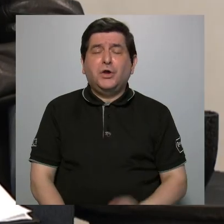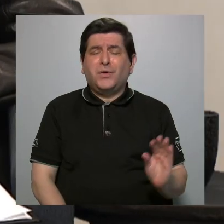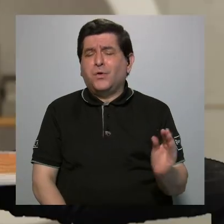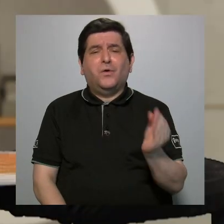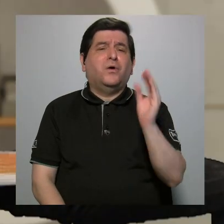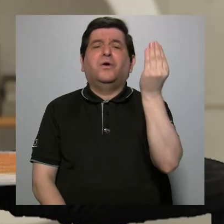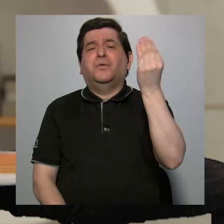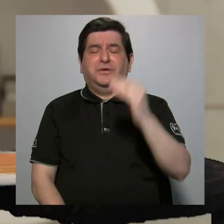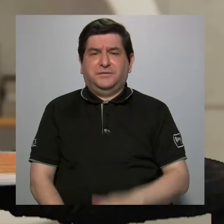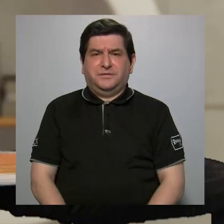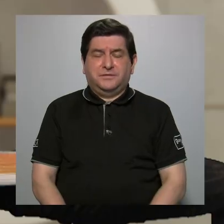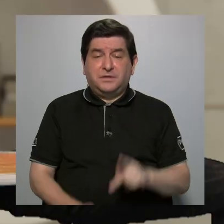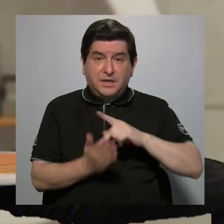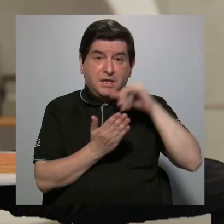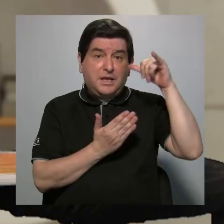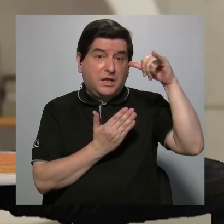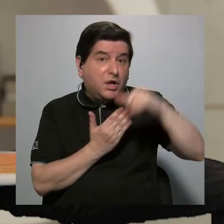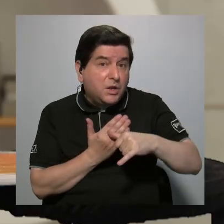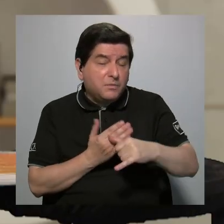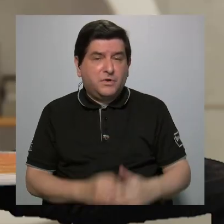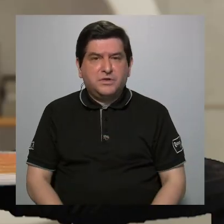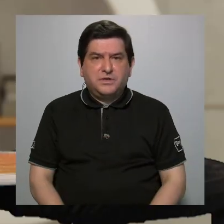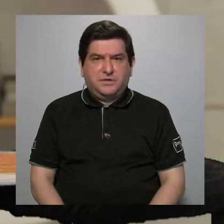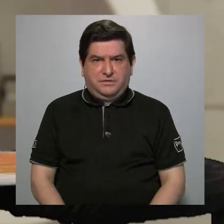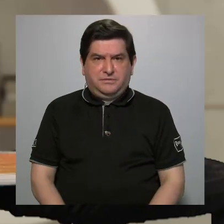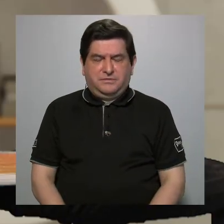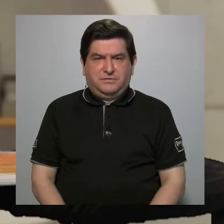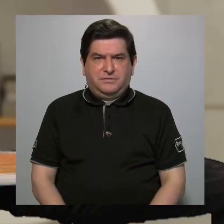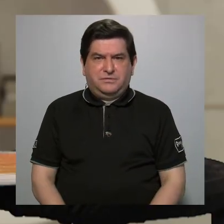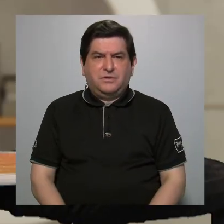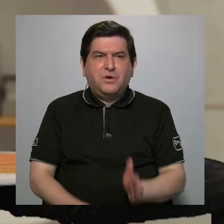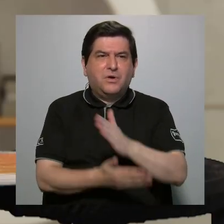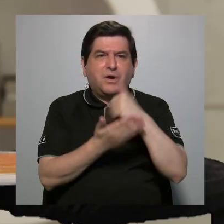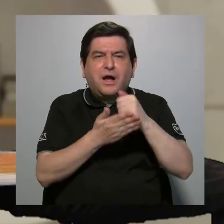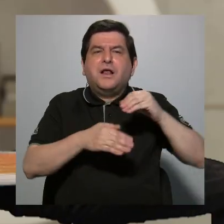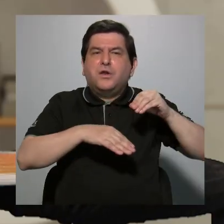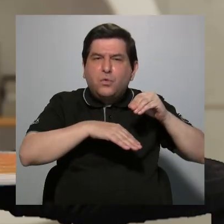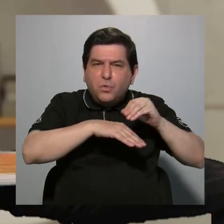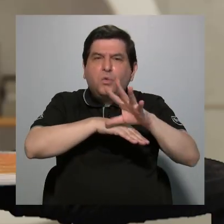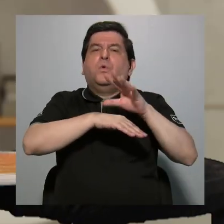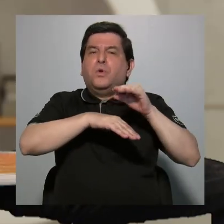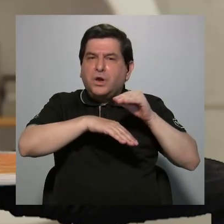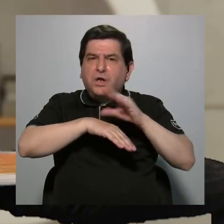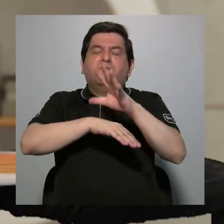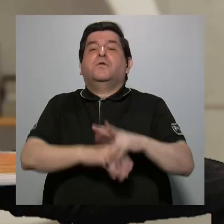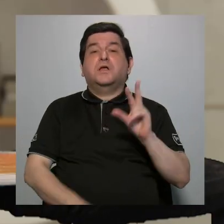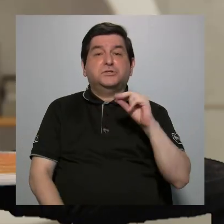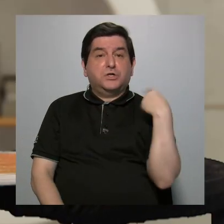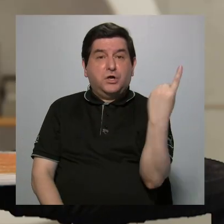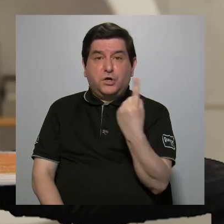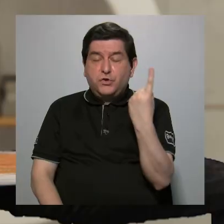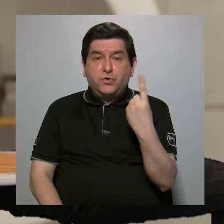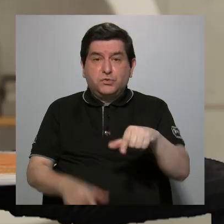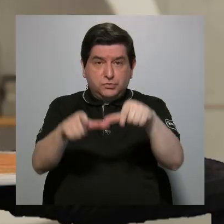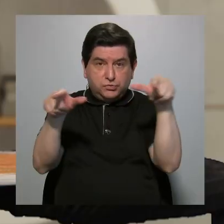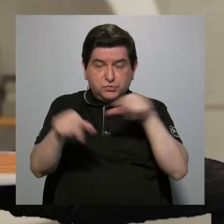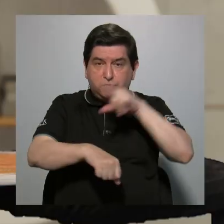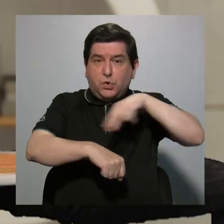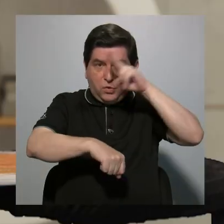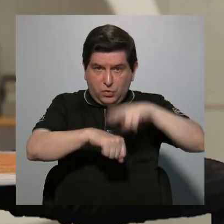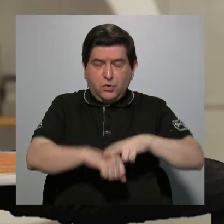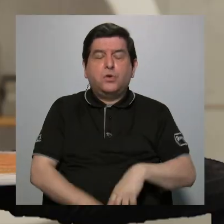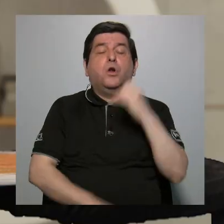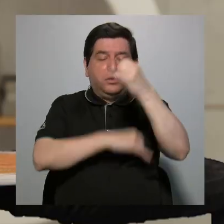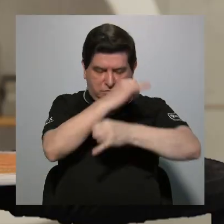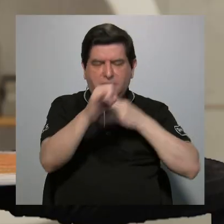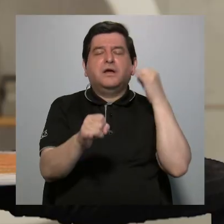sí, muy joven. Y el proyecto pues ha llegado a tener alguna resonancia, no solo local,